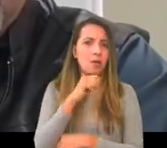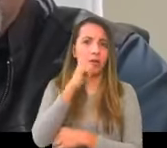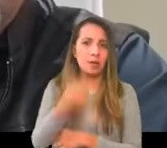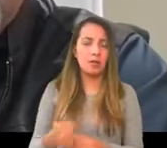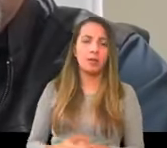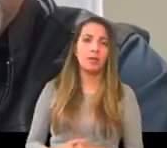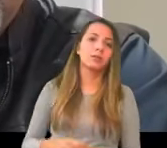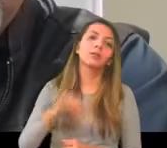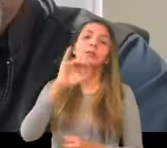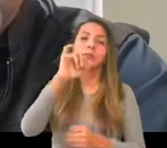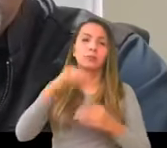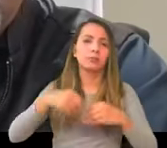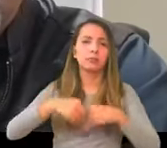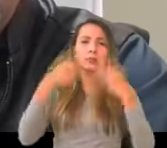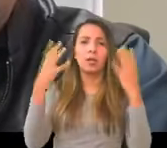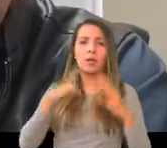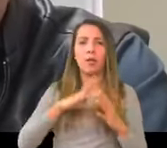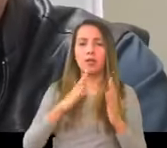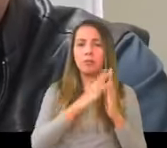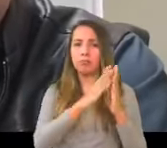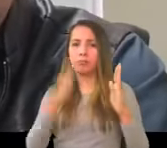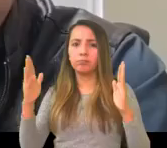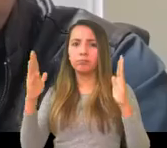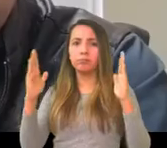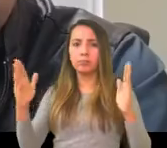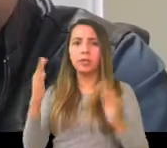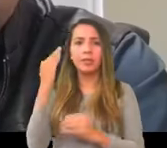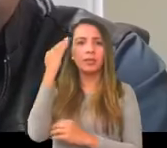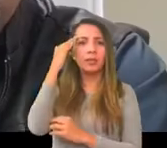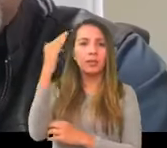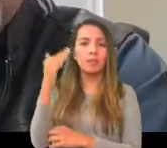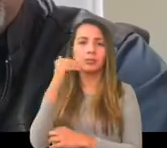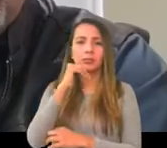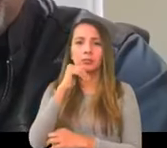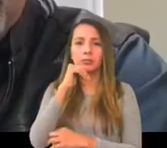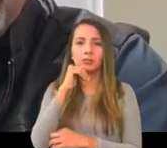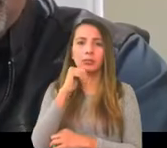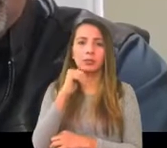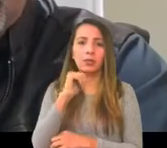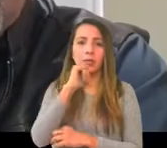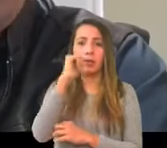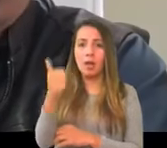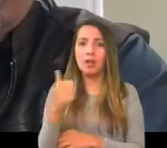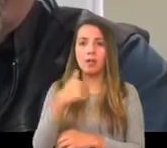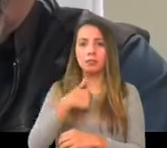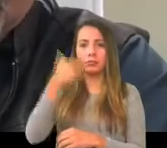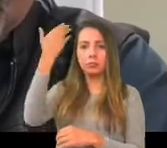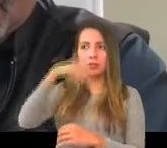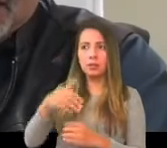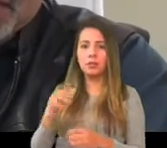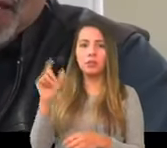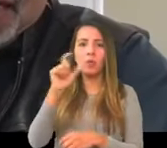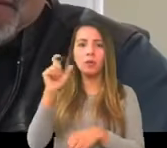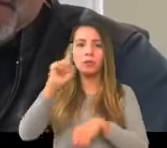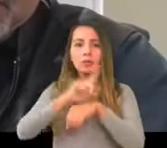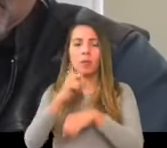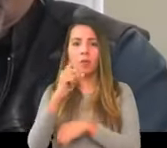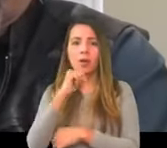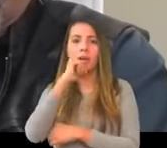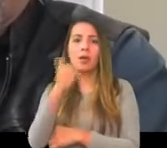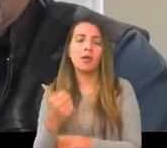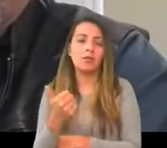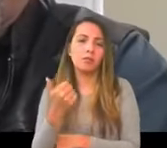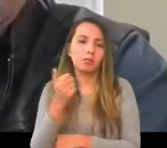tenemos identificados el periodo de tiempo en el cual no se suministró el agua y que además ahí nos origina otra pérdida, porque